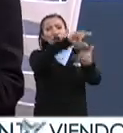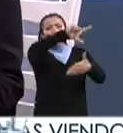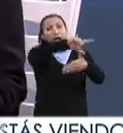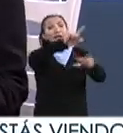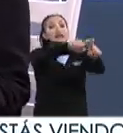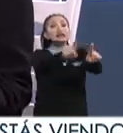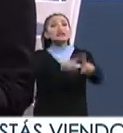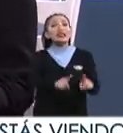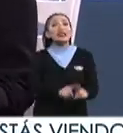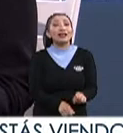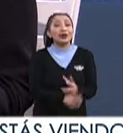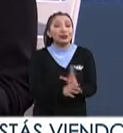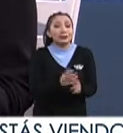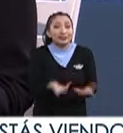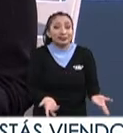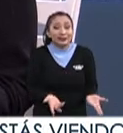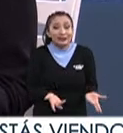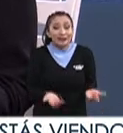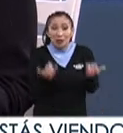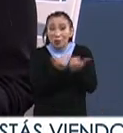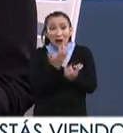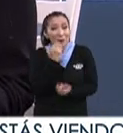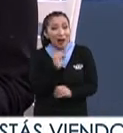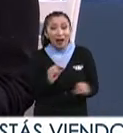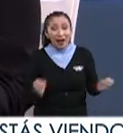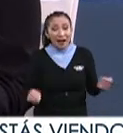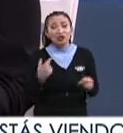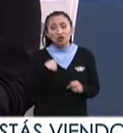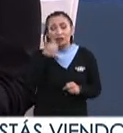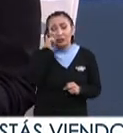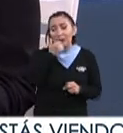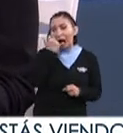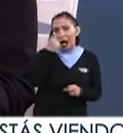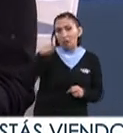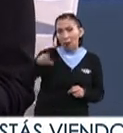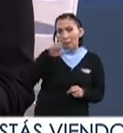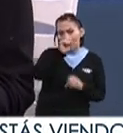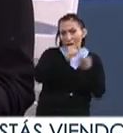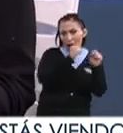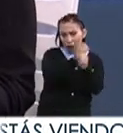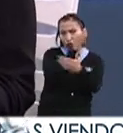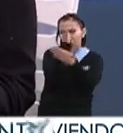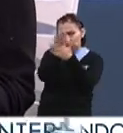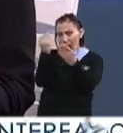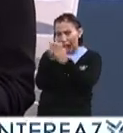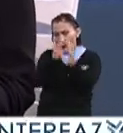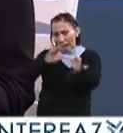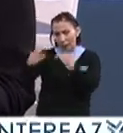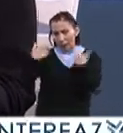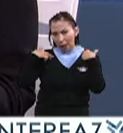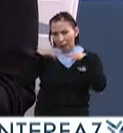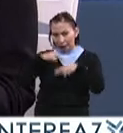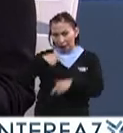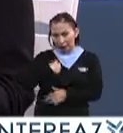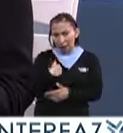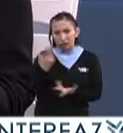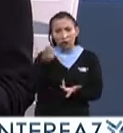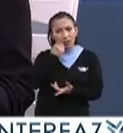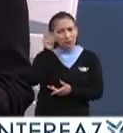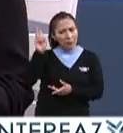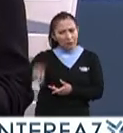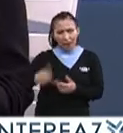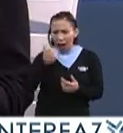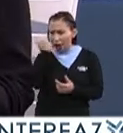su diversidad, ¿no? Yo siempre le suelo decir a mis estudiantes, llevo 20 años dando clases, así que le puedo decir claramente a